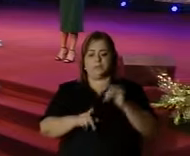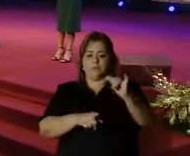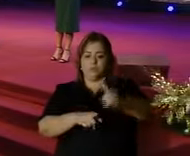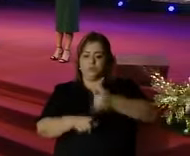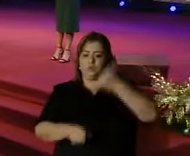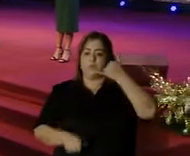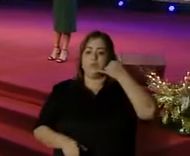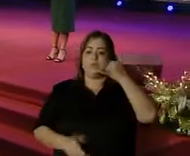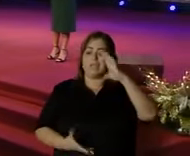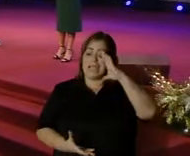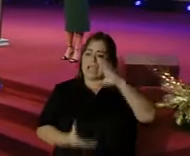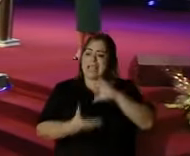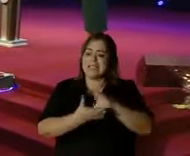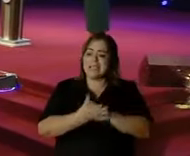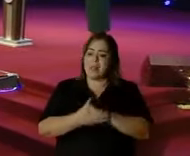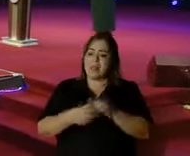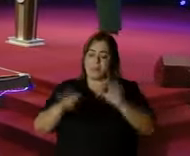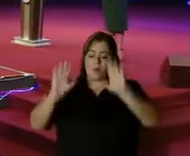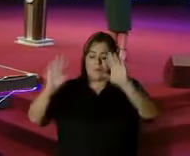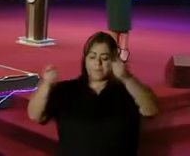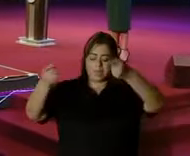están creyendo por un milagro.